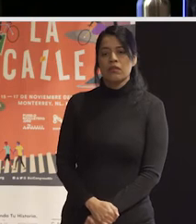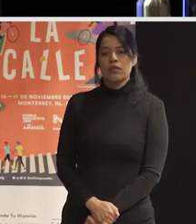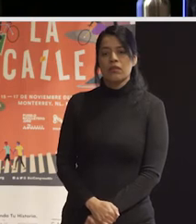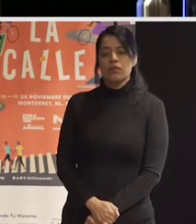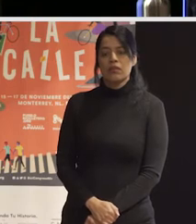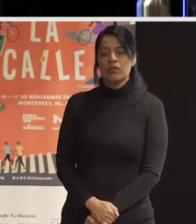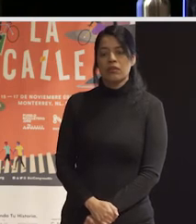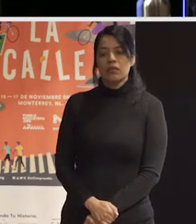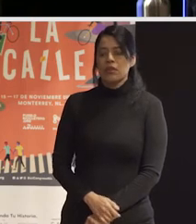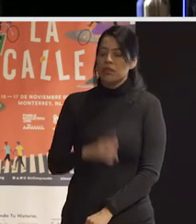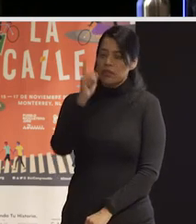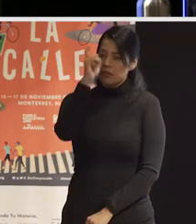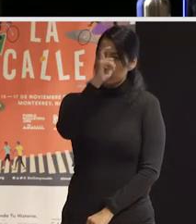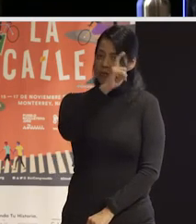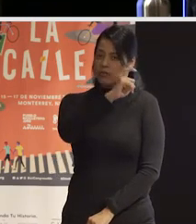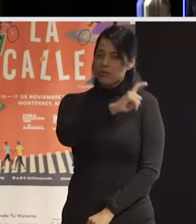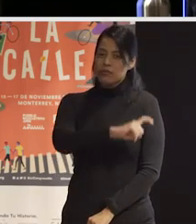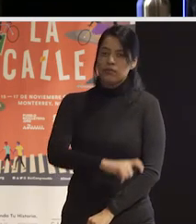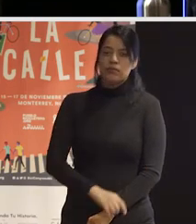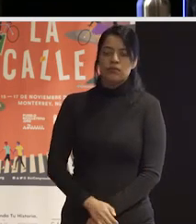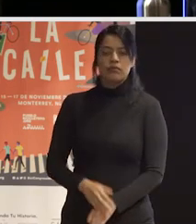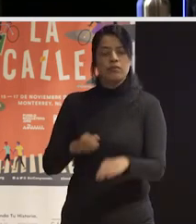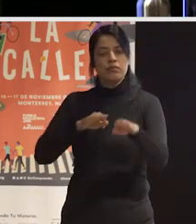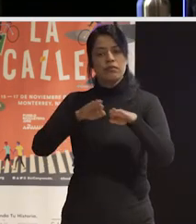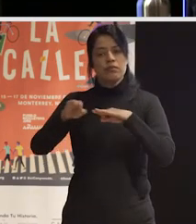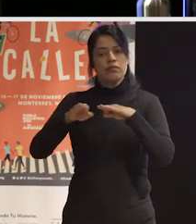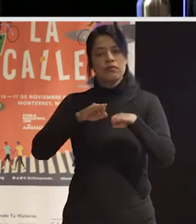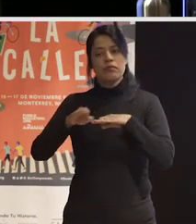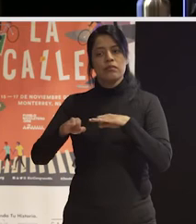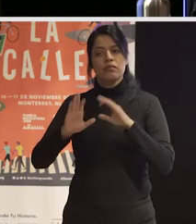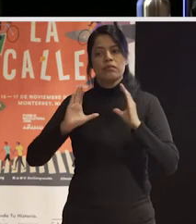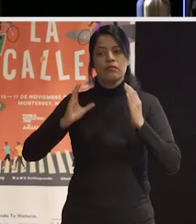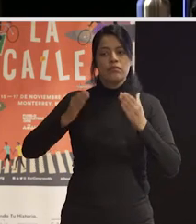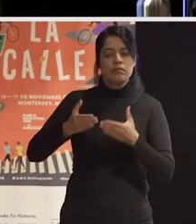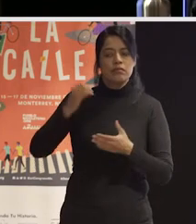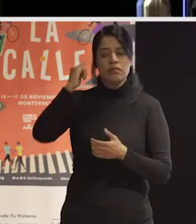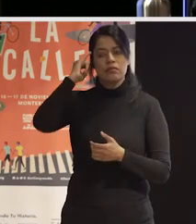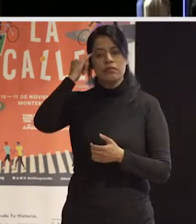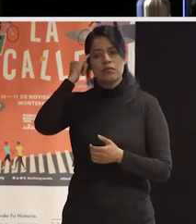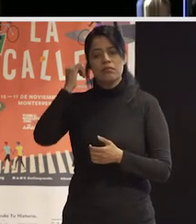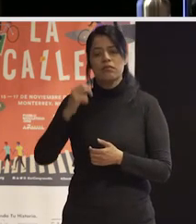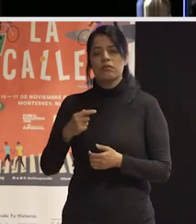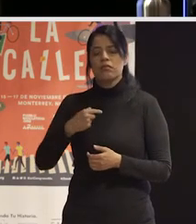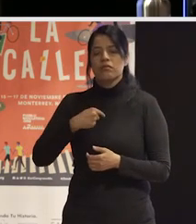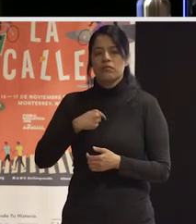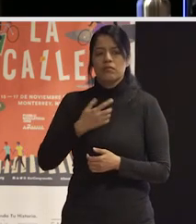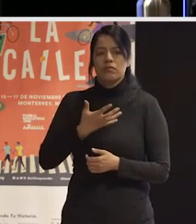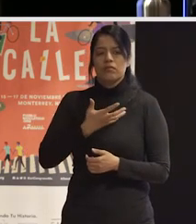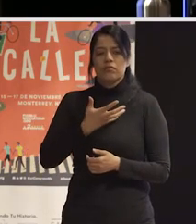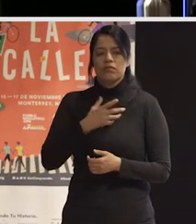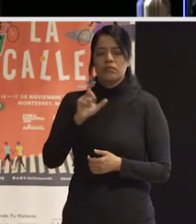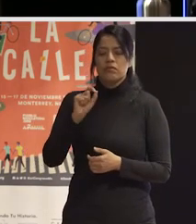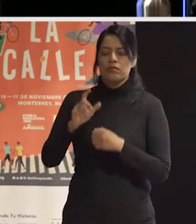es muy muy complicado el trabajo con comunidades indígenas sobre todo yo tengo ya